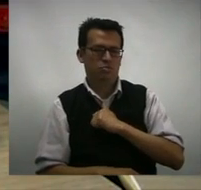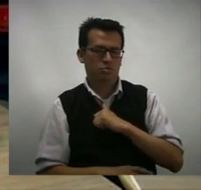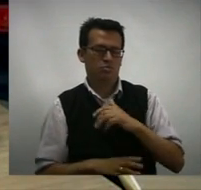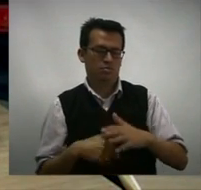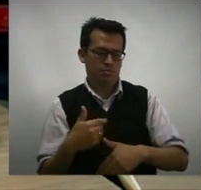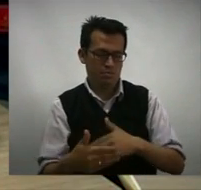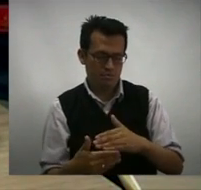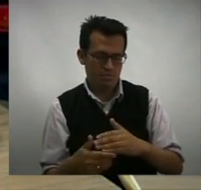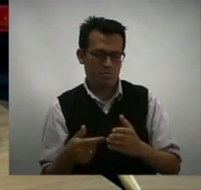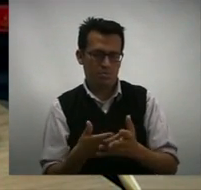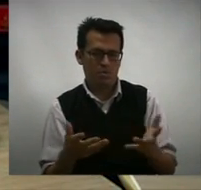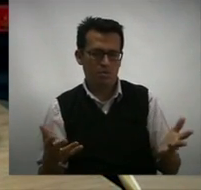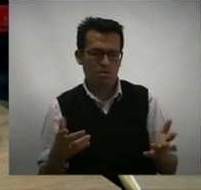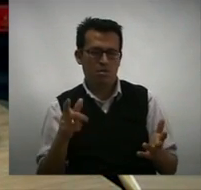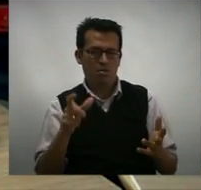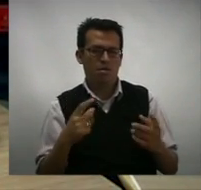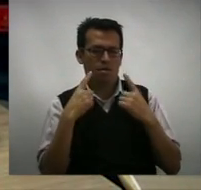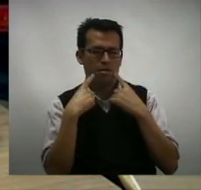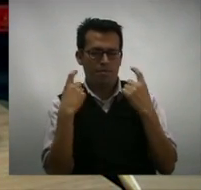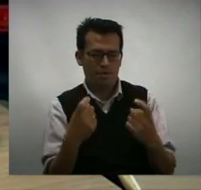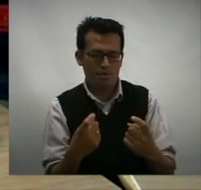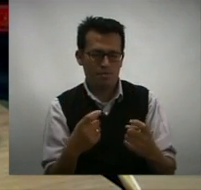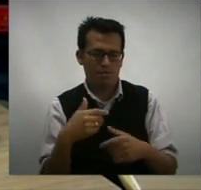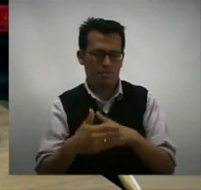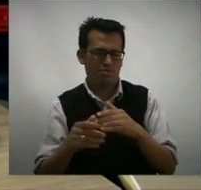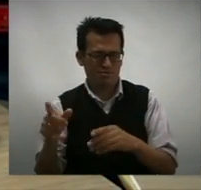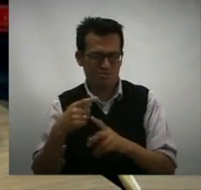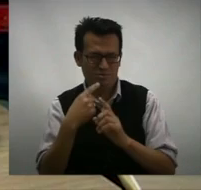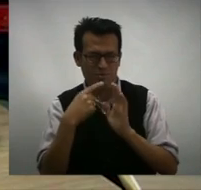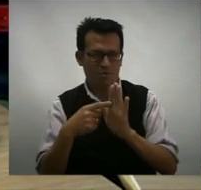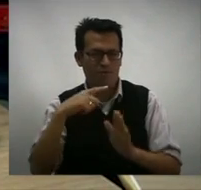Comillas, el pecador solicita su penitencia. Foucault.